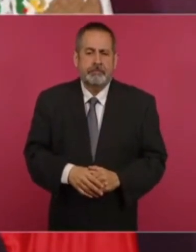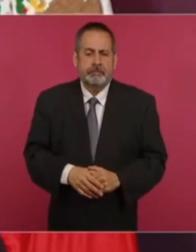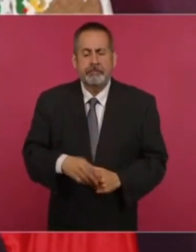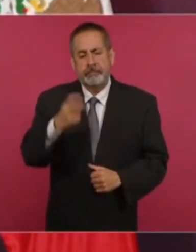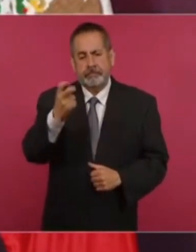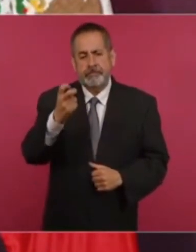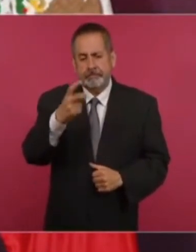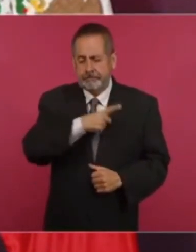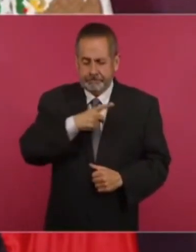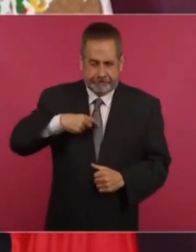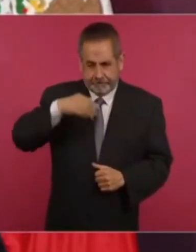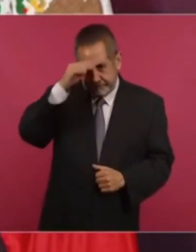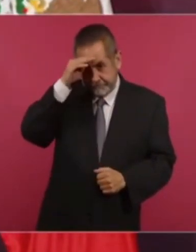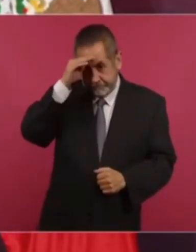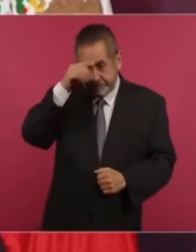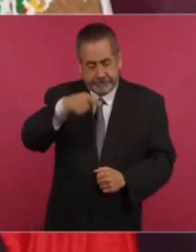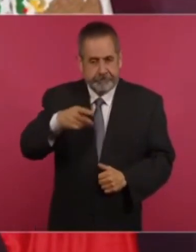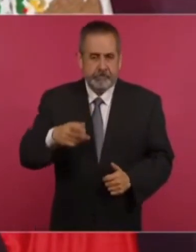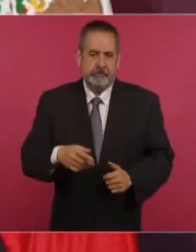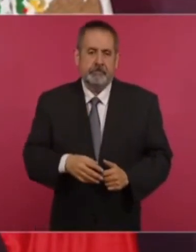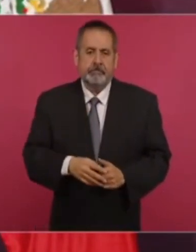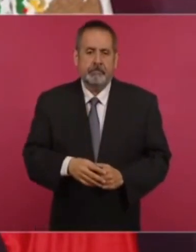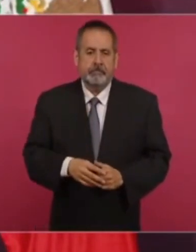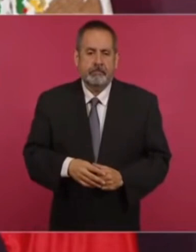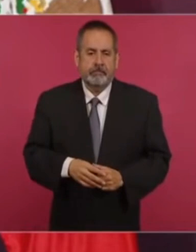Por eso tenemos que